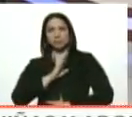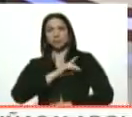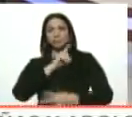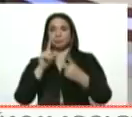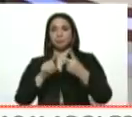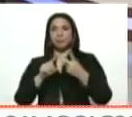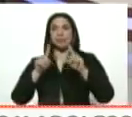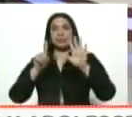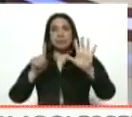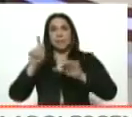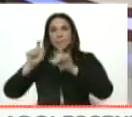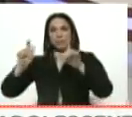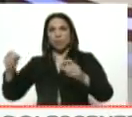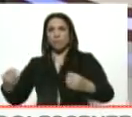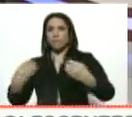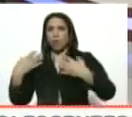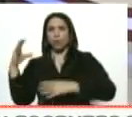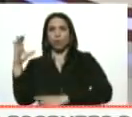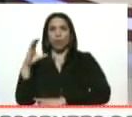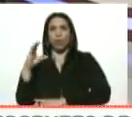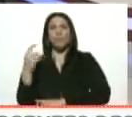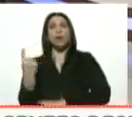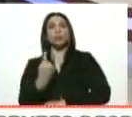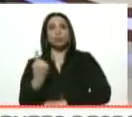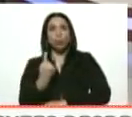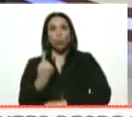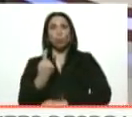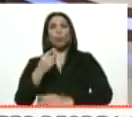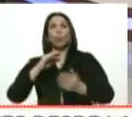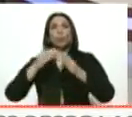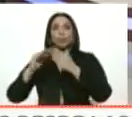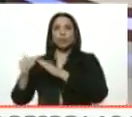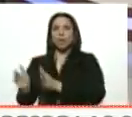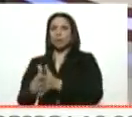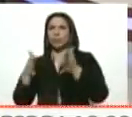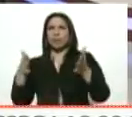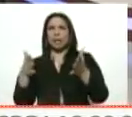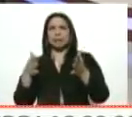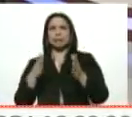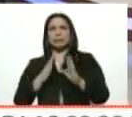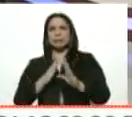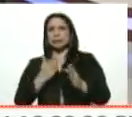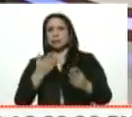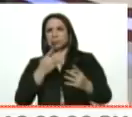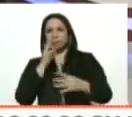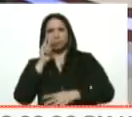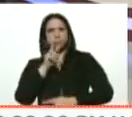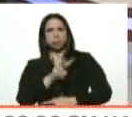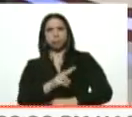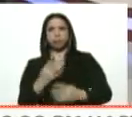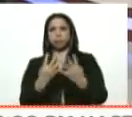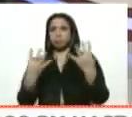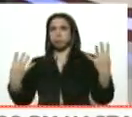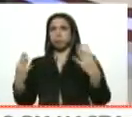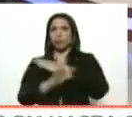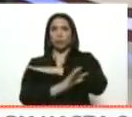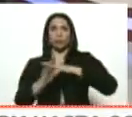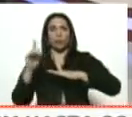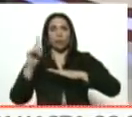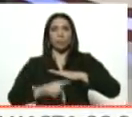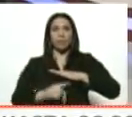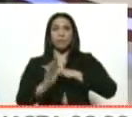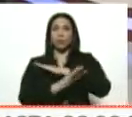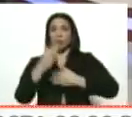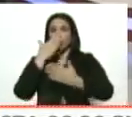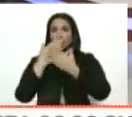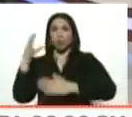y 6 de Colombia, y un solo caso comunitario. Hay un gran cerco epidemiológico en esa frontera, tanto con Colombia como con Brasil.